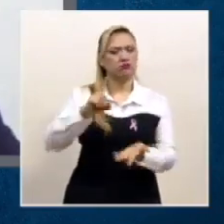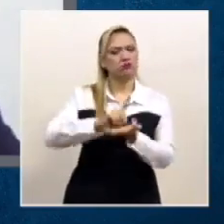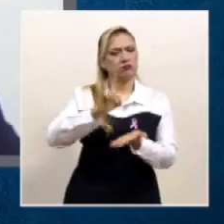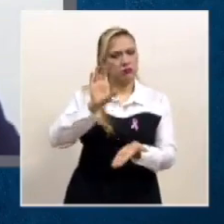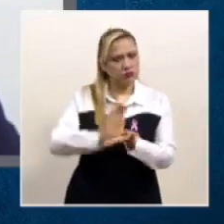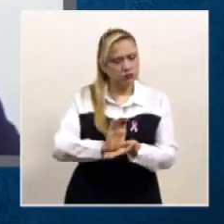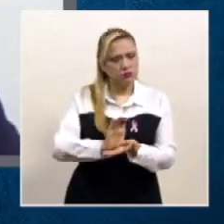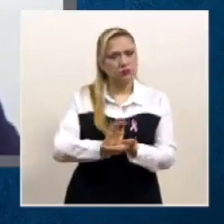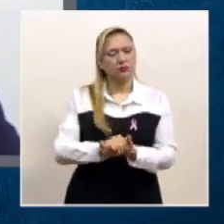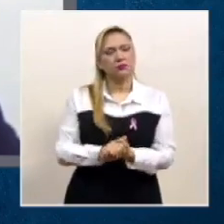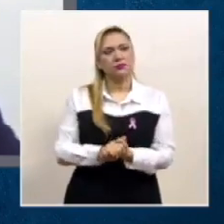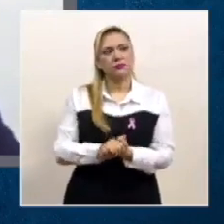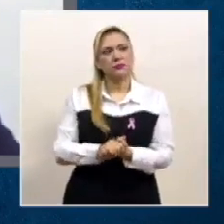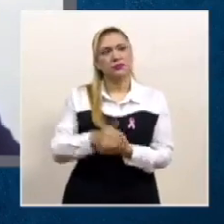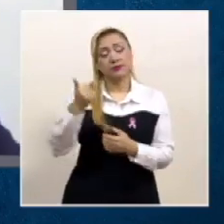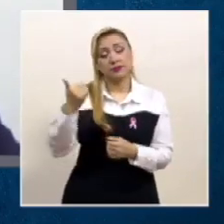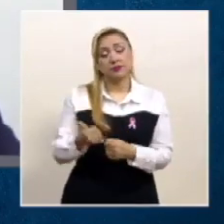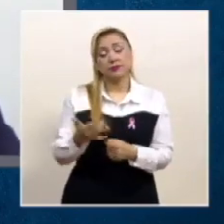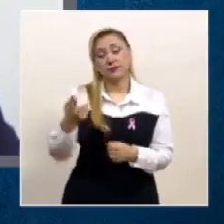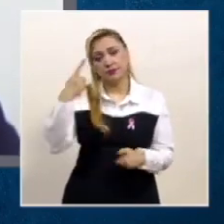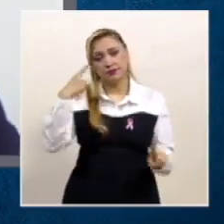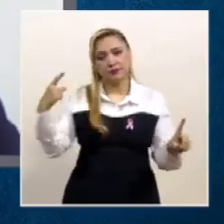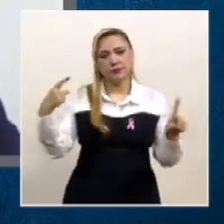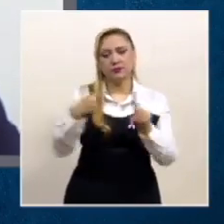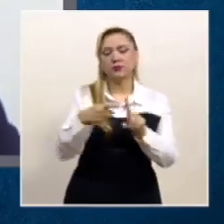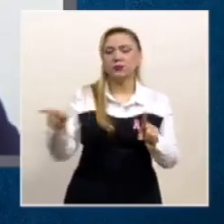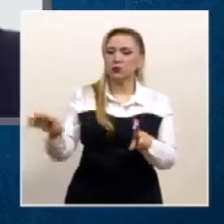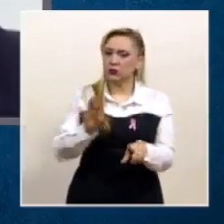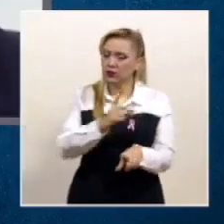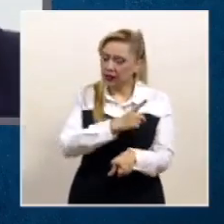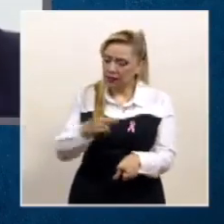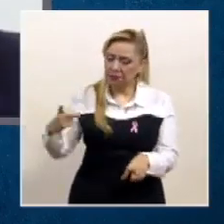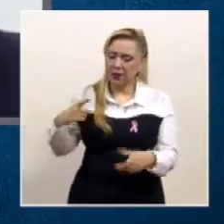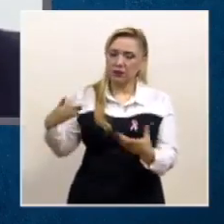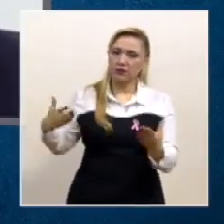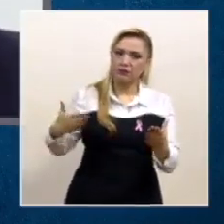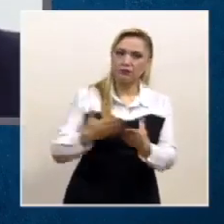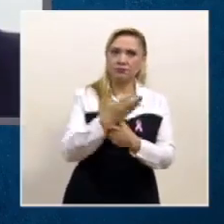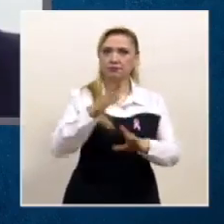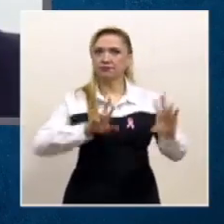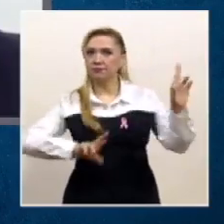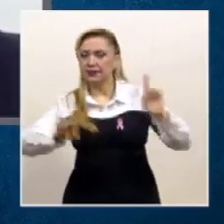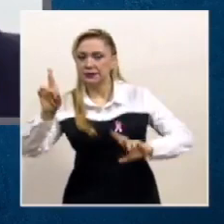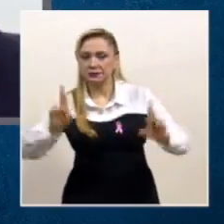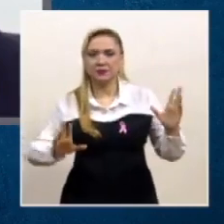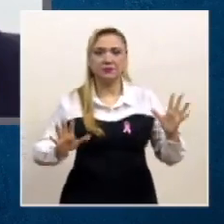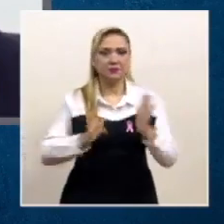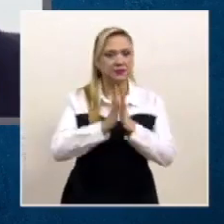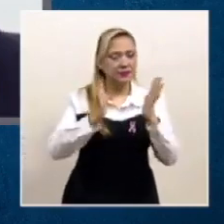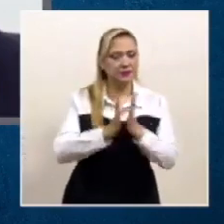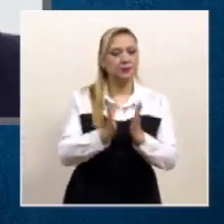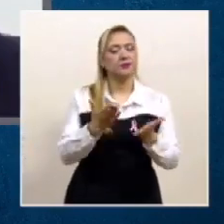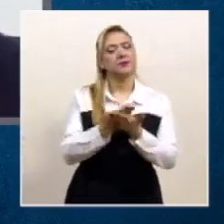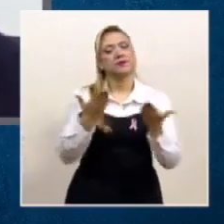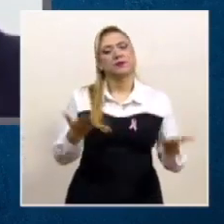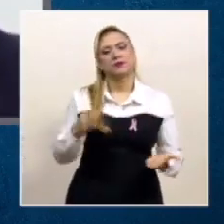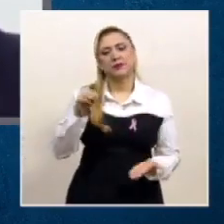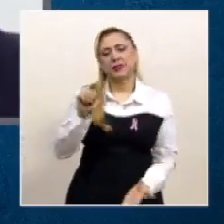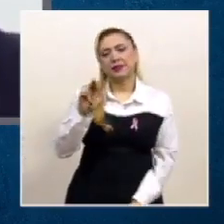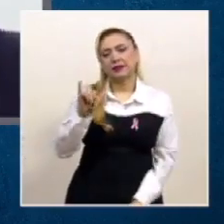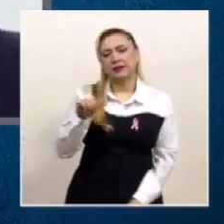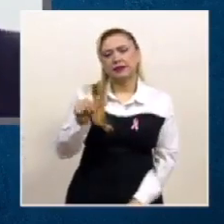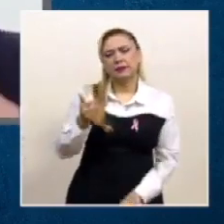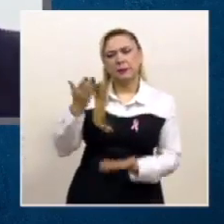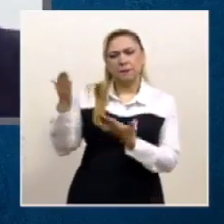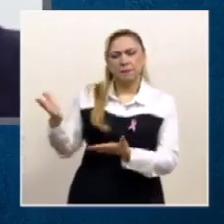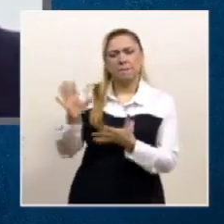discapacidad y particularmente nos hemos enfocado en el tema de su participación. Mariana, me gustaría regresar contigo, retomar la conversación y